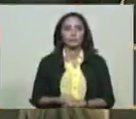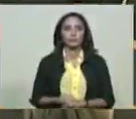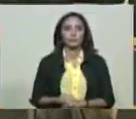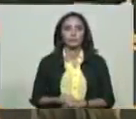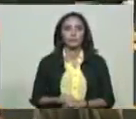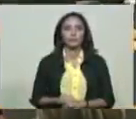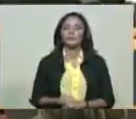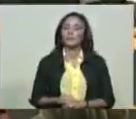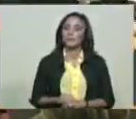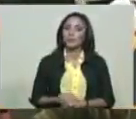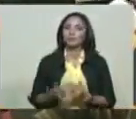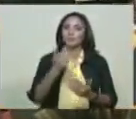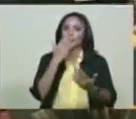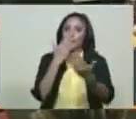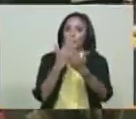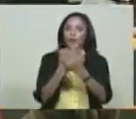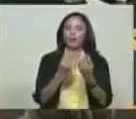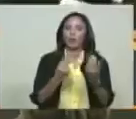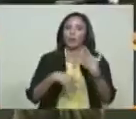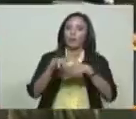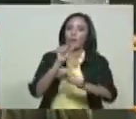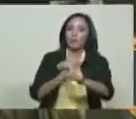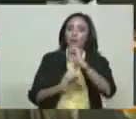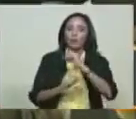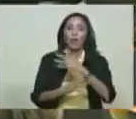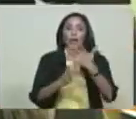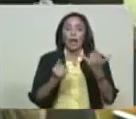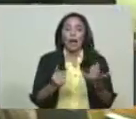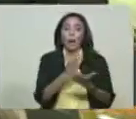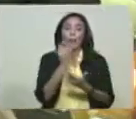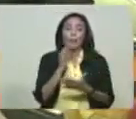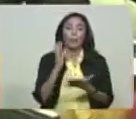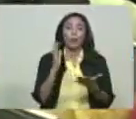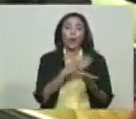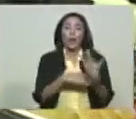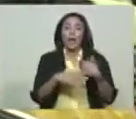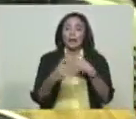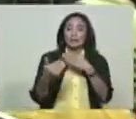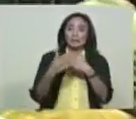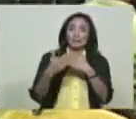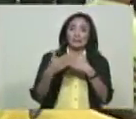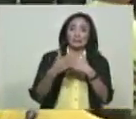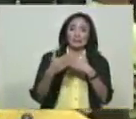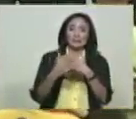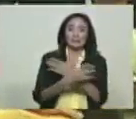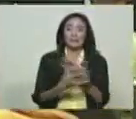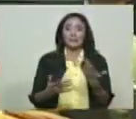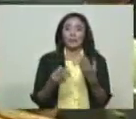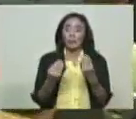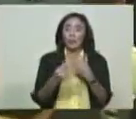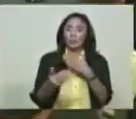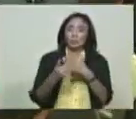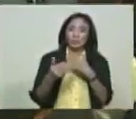han estado al frente de las batallas en los momentos de resistencia más duro más duro perdón